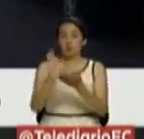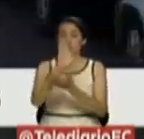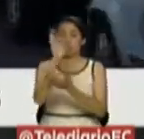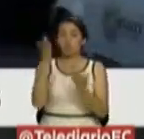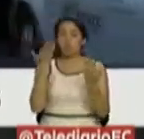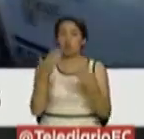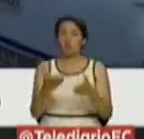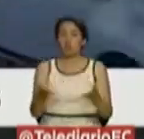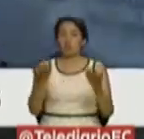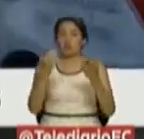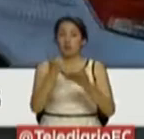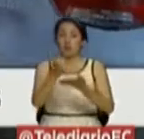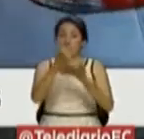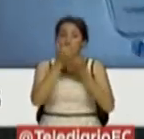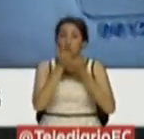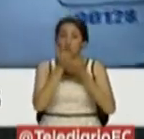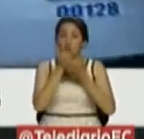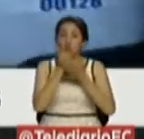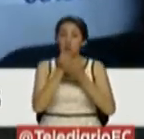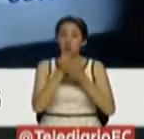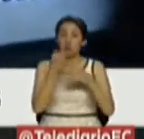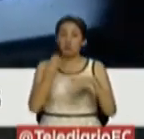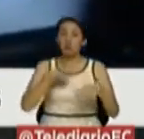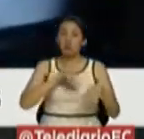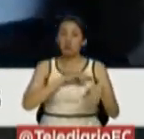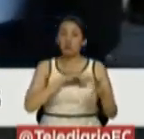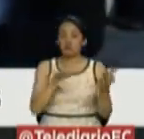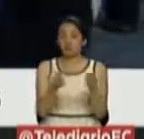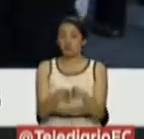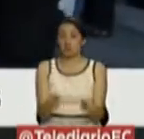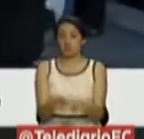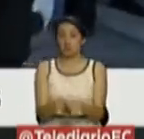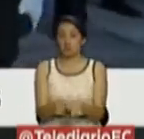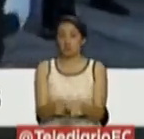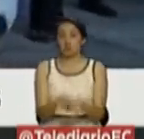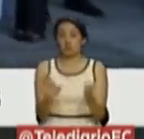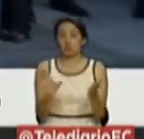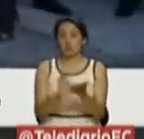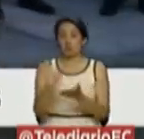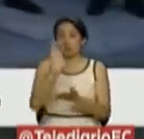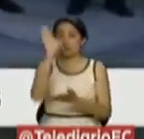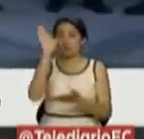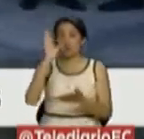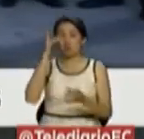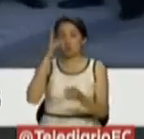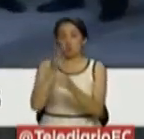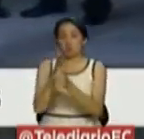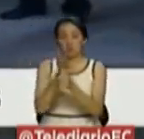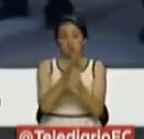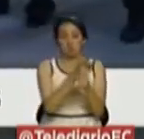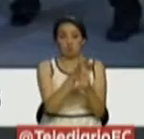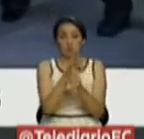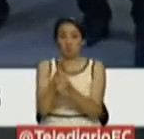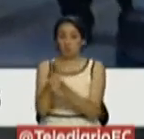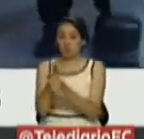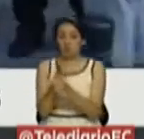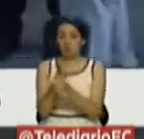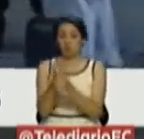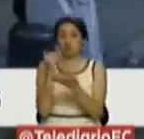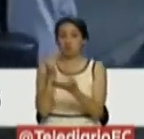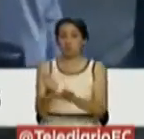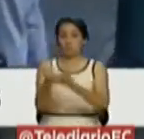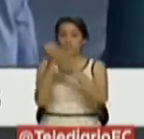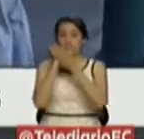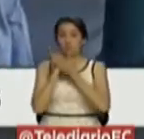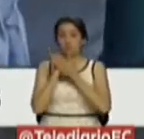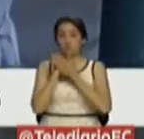para ayudarnos a nosotros también. Como ustedes pudieron ver, en el colegio existen cámaras, circuito cerrado, todo, que ayudan también de esta